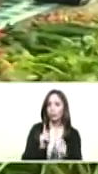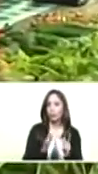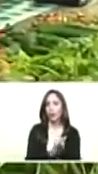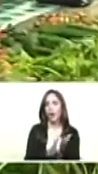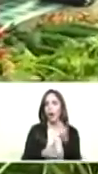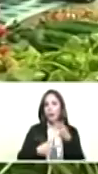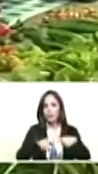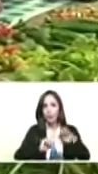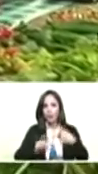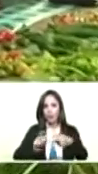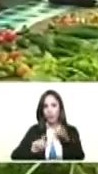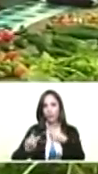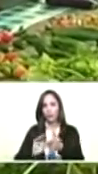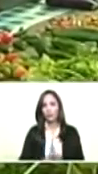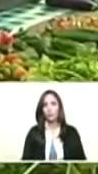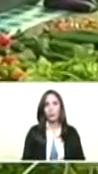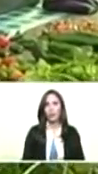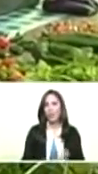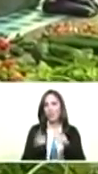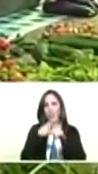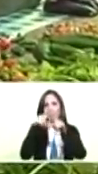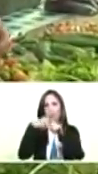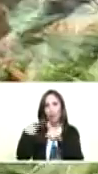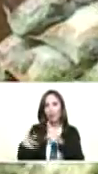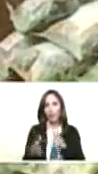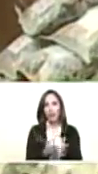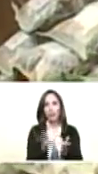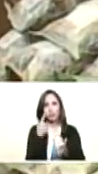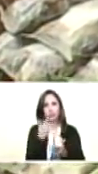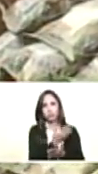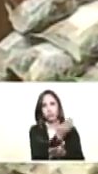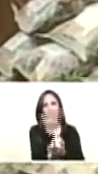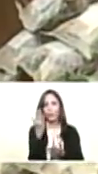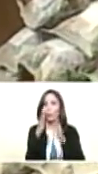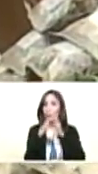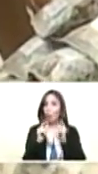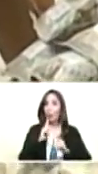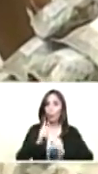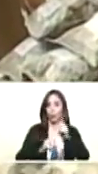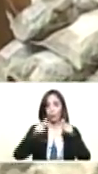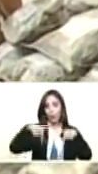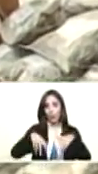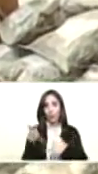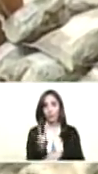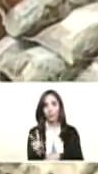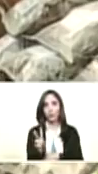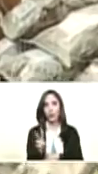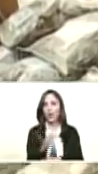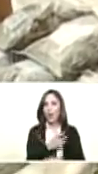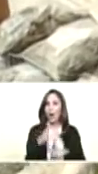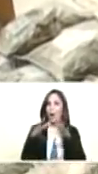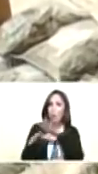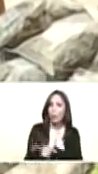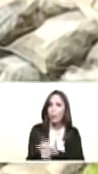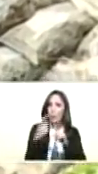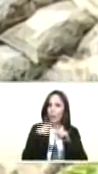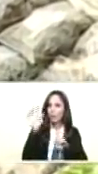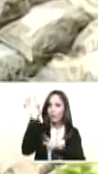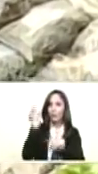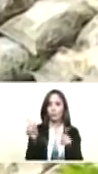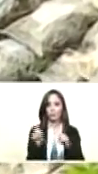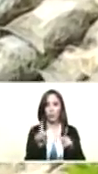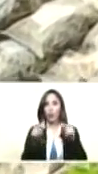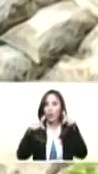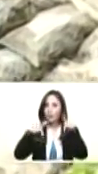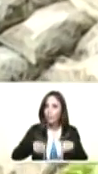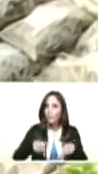cilantro, lechuga romana, pimentón redondo, espinaca, todo eso es producción nacional y cada granito de esto es una matica que va a crecer y se va a